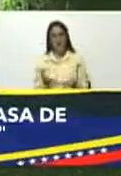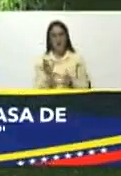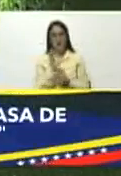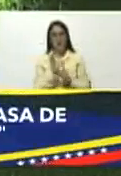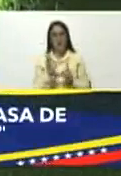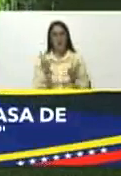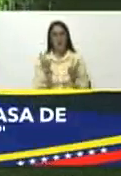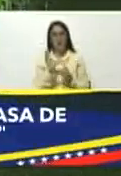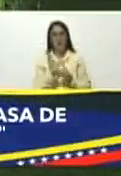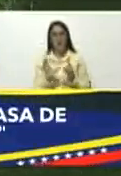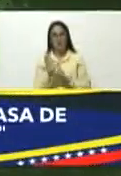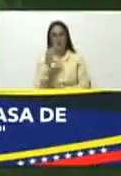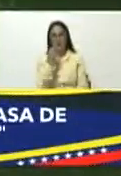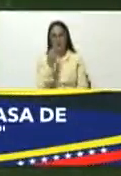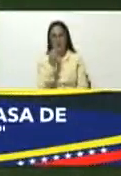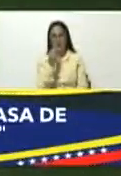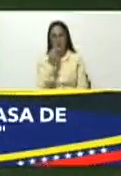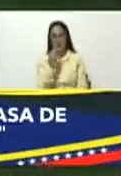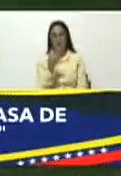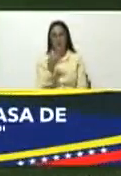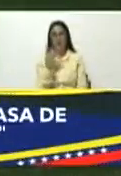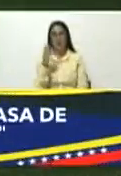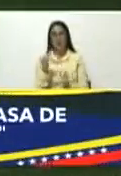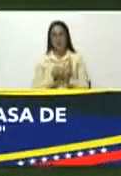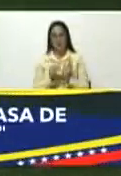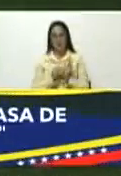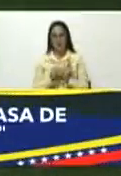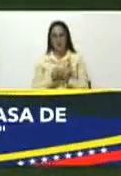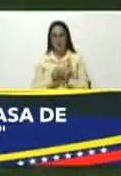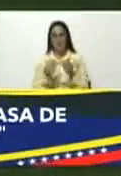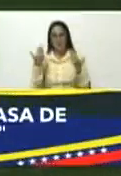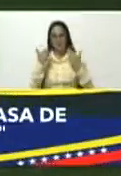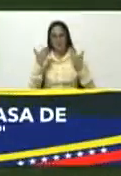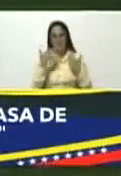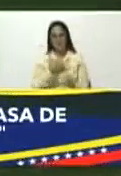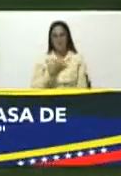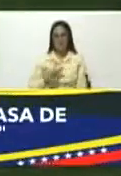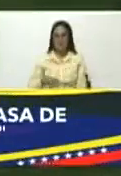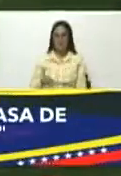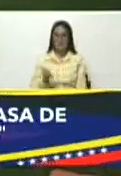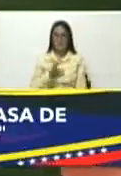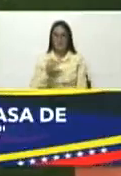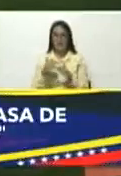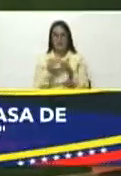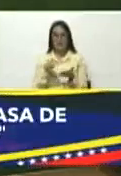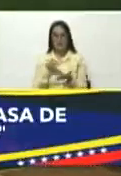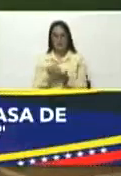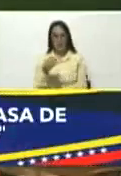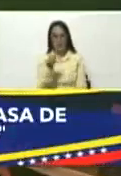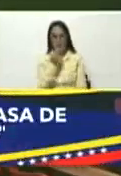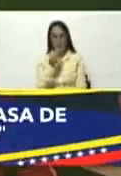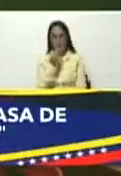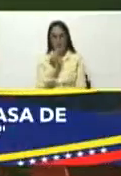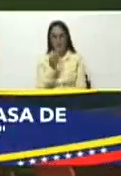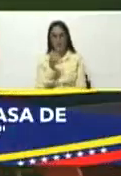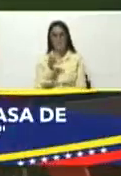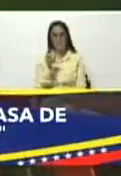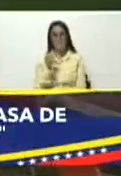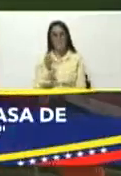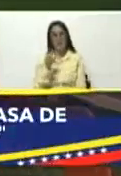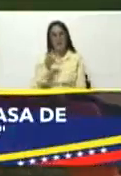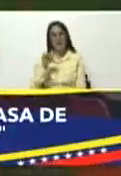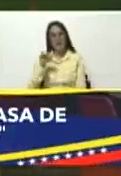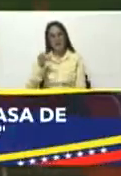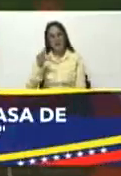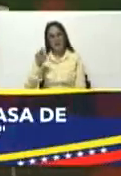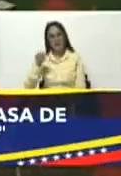la nueva cultura alimentaria a través de las 4S que nos ha instruido nuestra presidenta del Instituto Nacional de Nutrición, Marilyn Di Luca, ¿verdad?